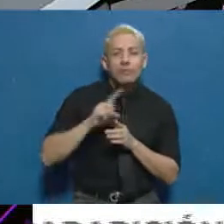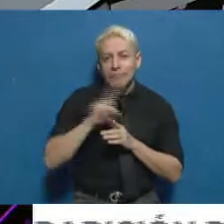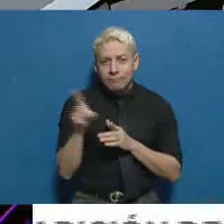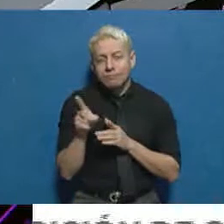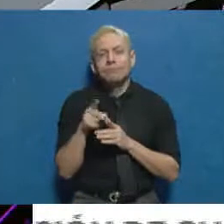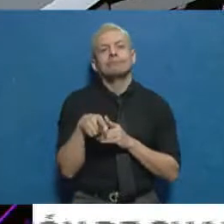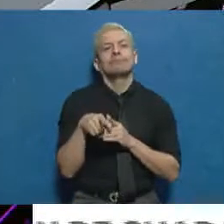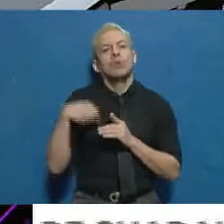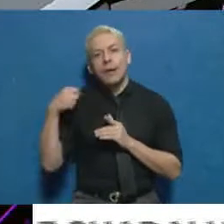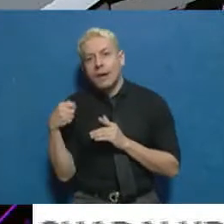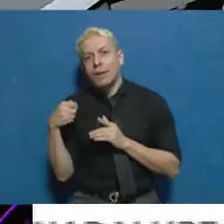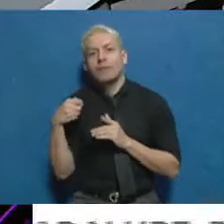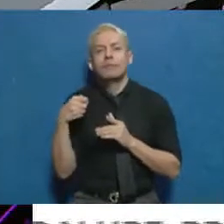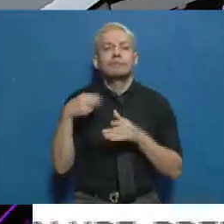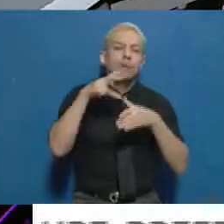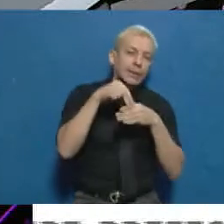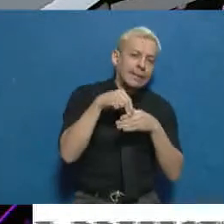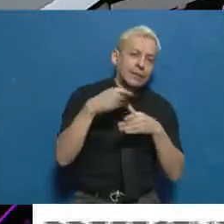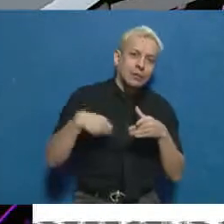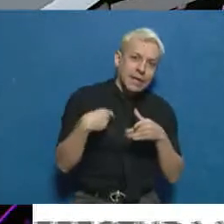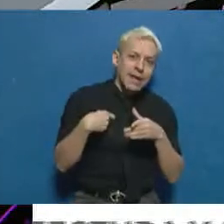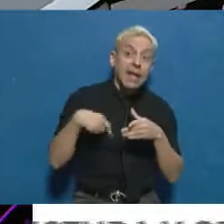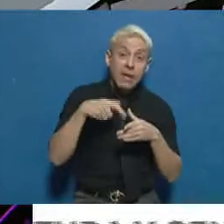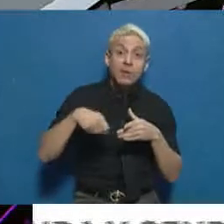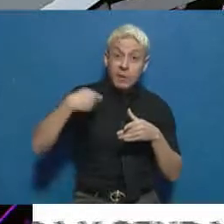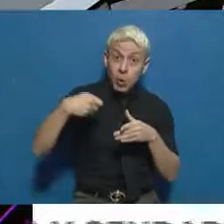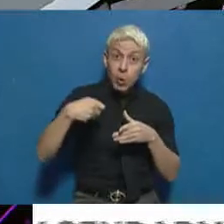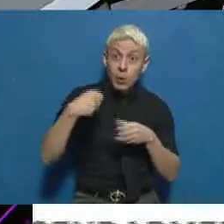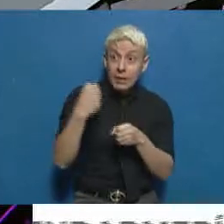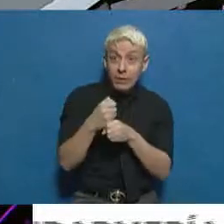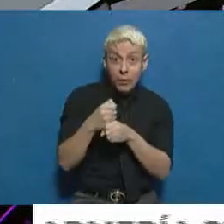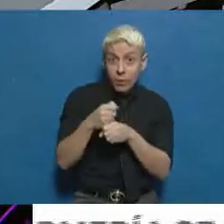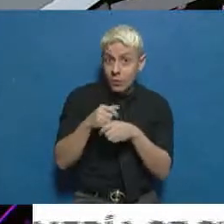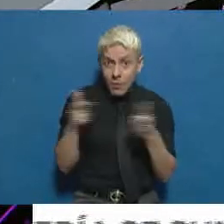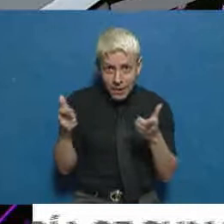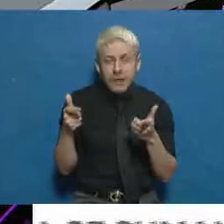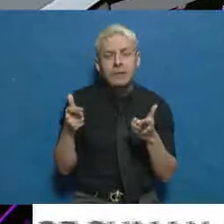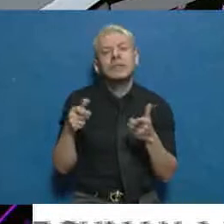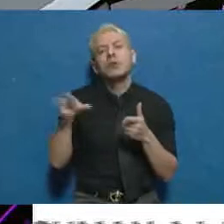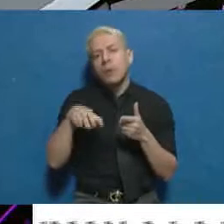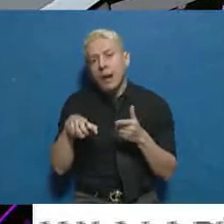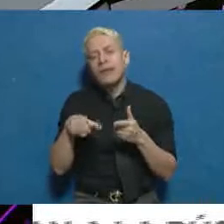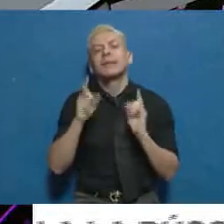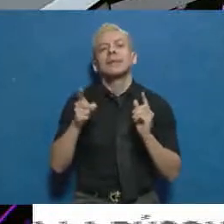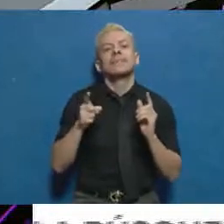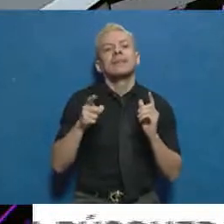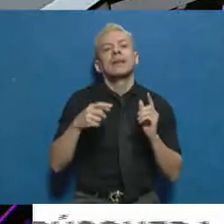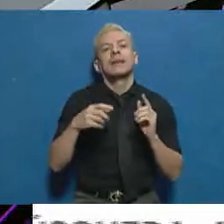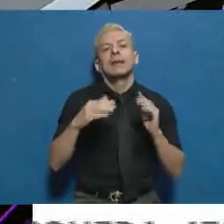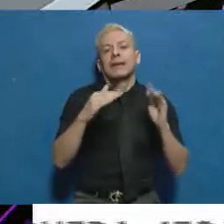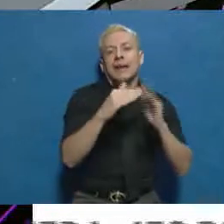jubilados, monotributistas sociales, aquellos que estén cobrando seguro de desempleo o aquellos que sean empleados de casas particulares. Todos ellos tendrán